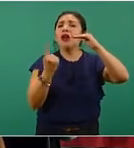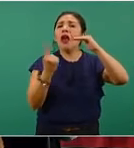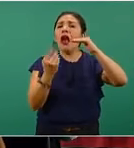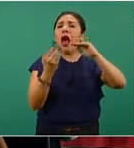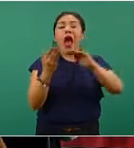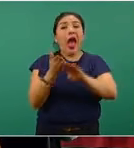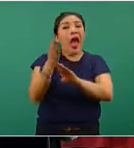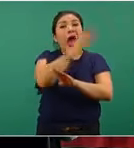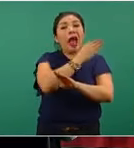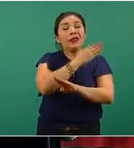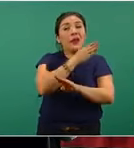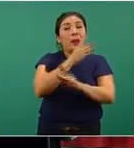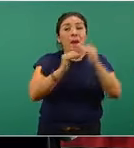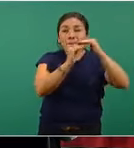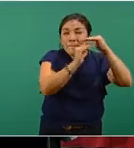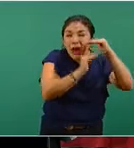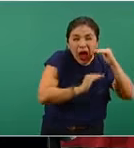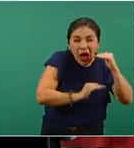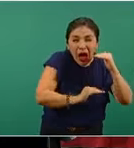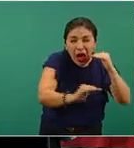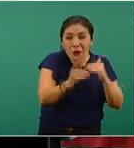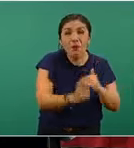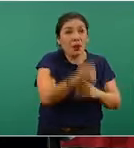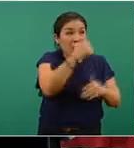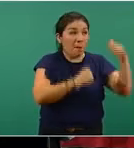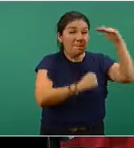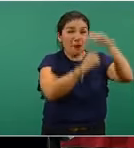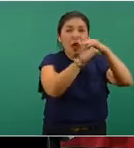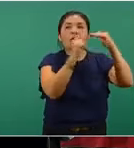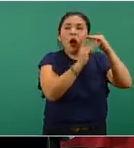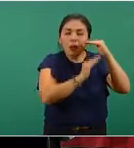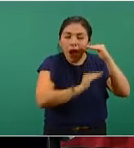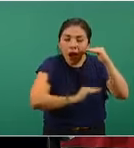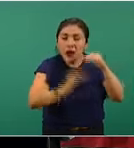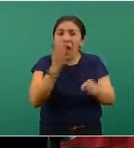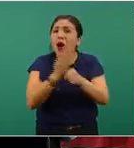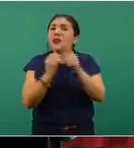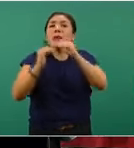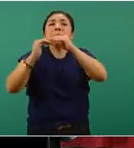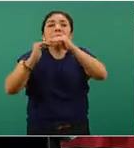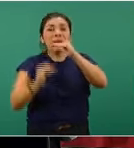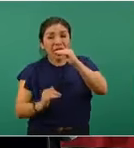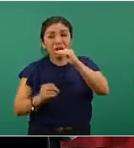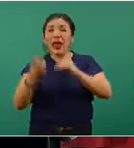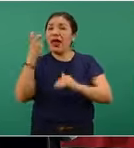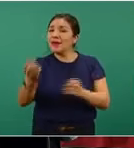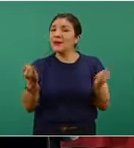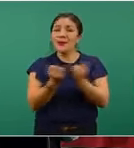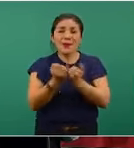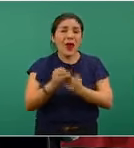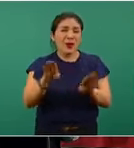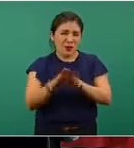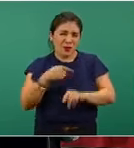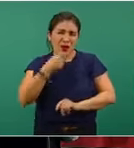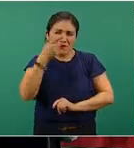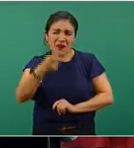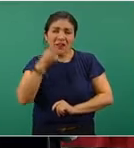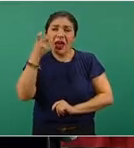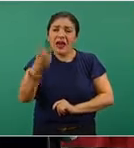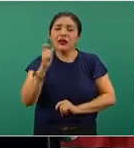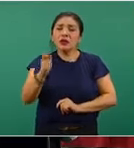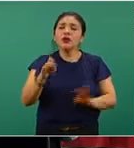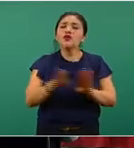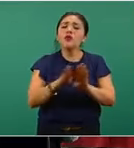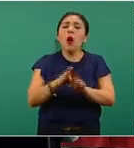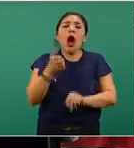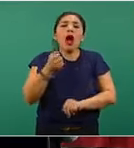punto más bajo después del primer brote. Esto, como también hemos insistido, esto es el promedio de las curvas